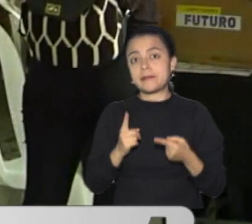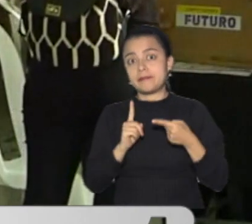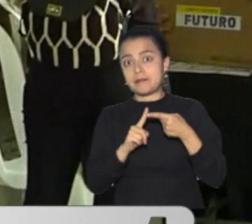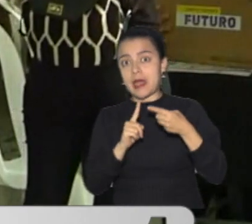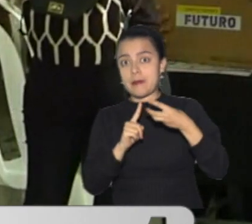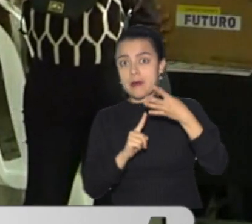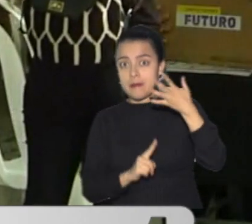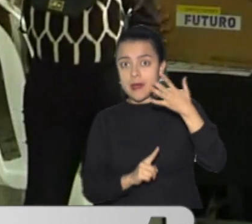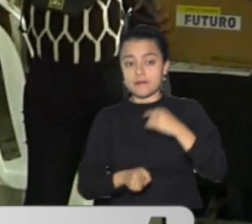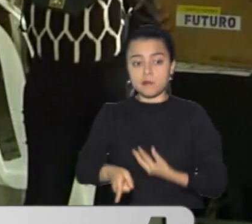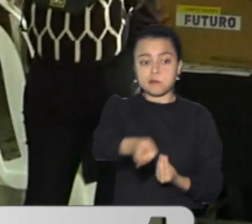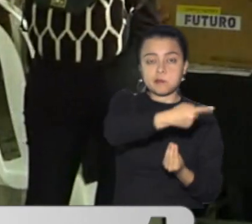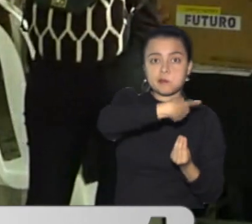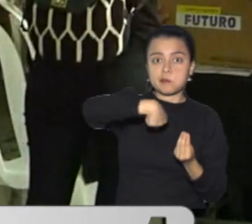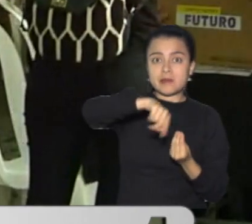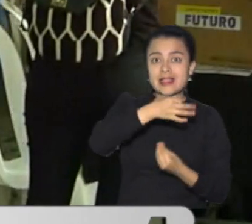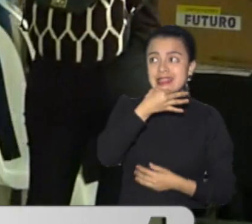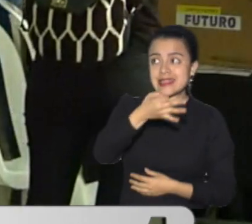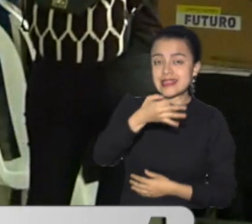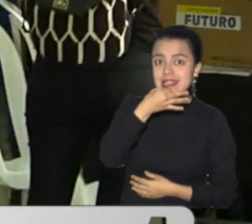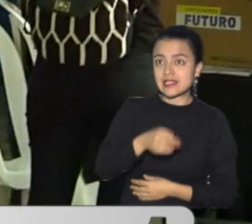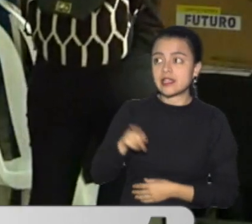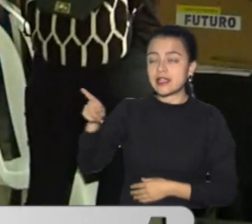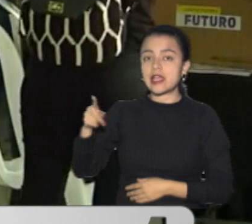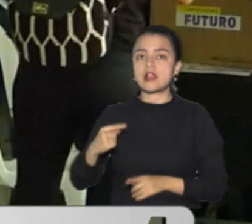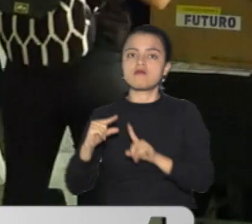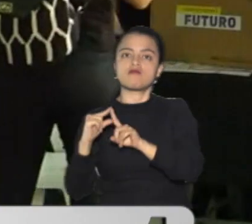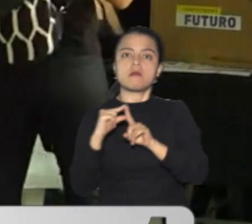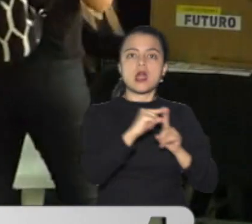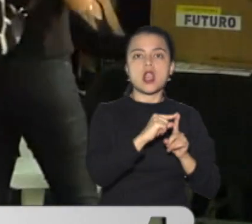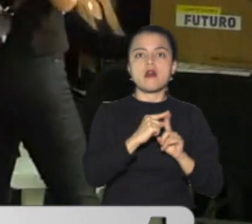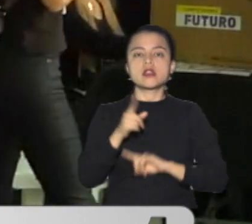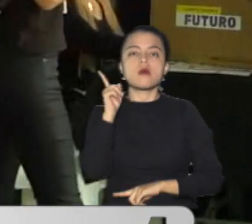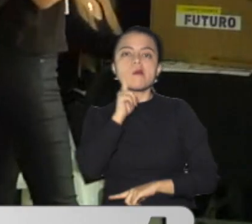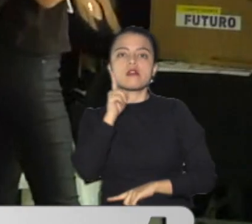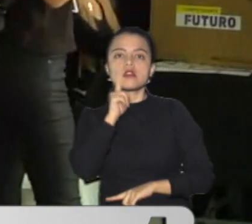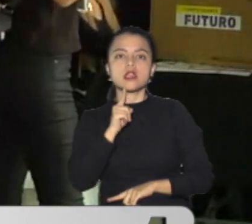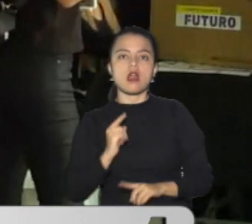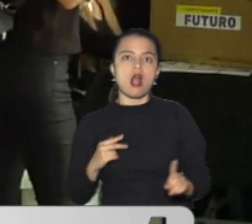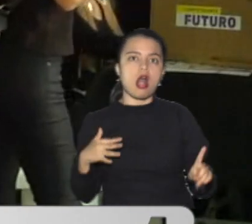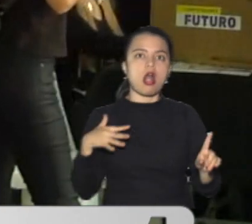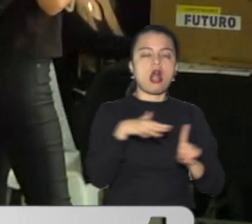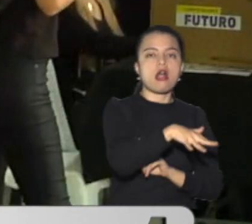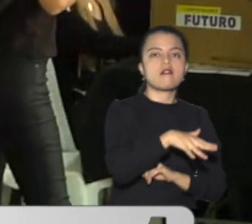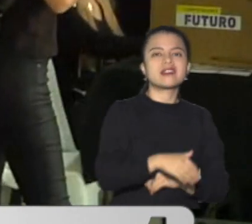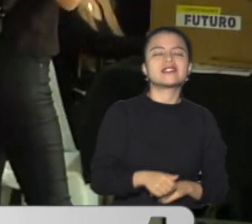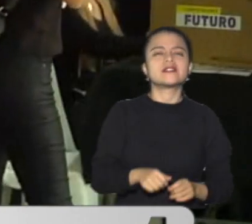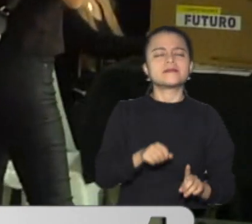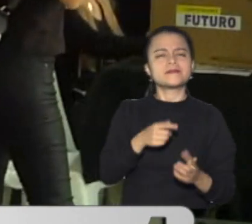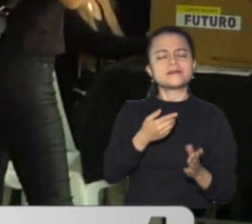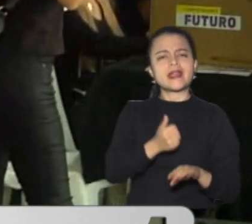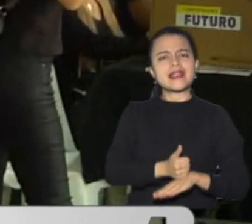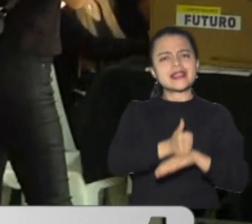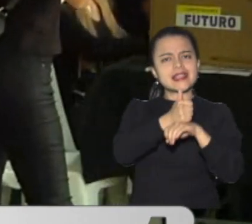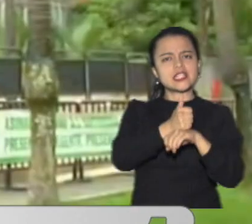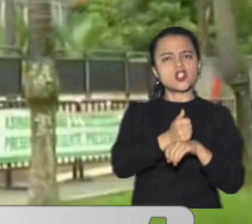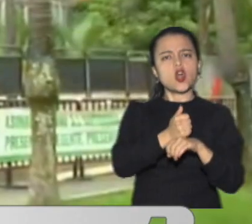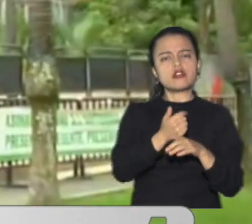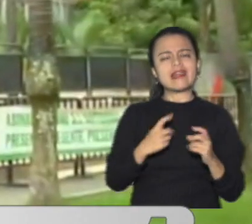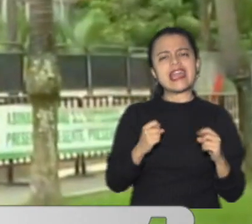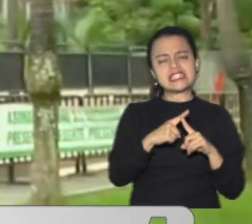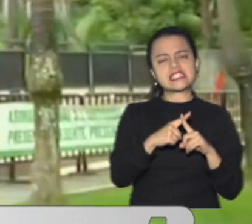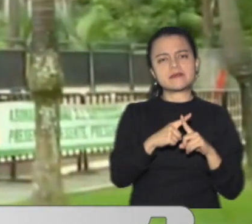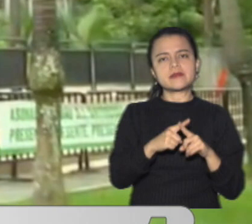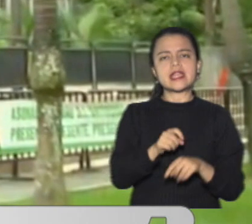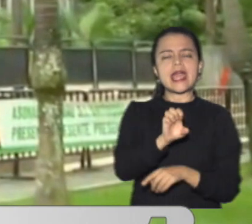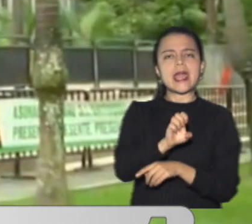presuntas declaraciones de injuria y calumnia que habría hecho con el saliente gerente de EPM, Álvaro Guillermo Rendón. La